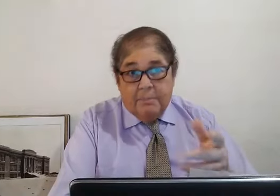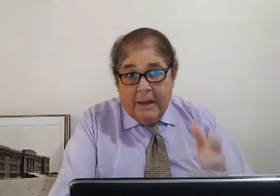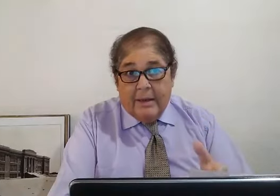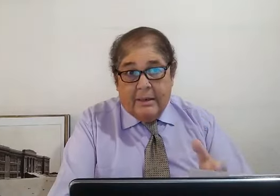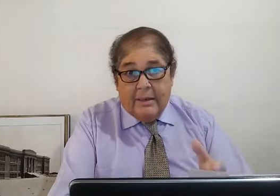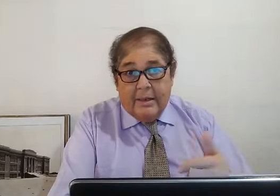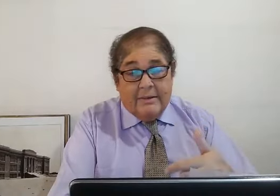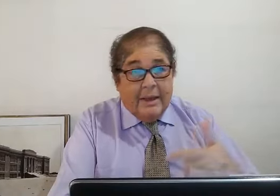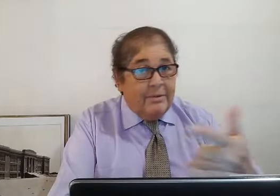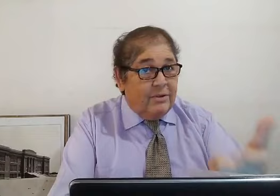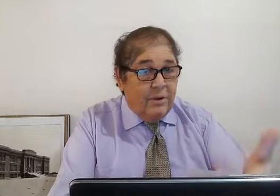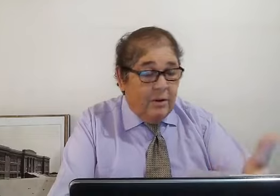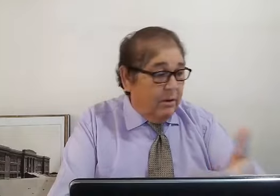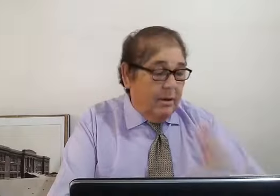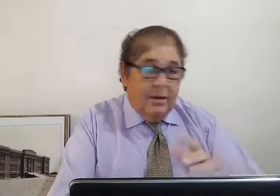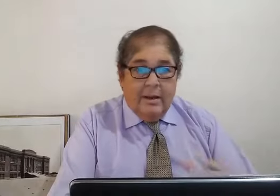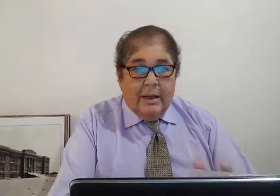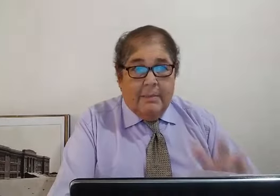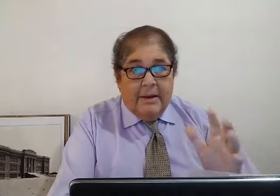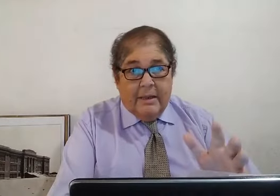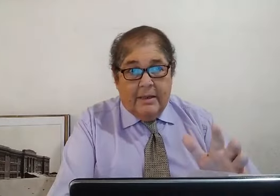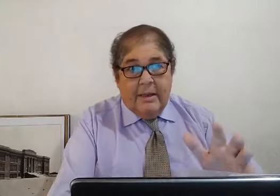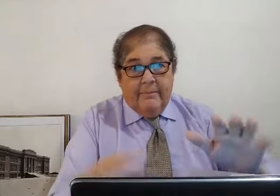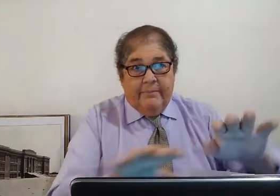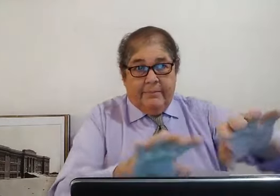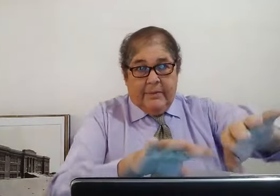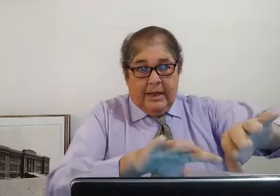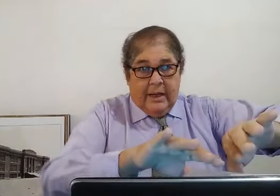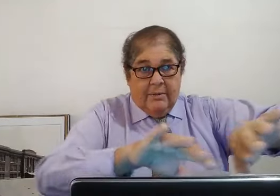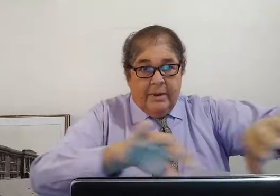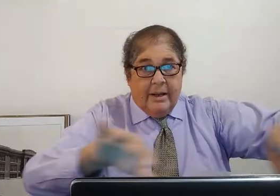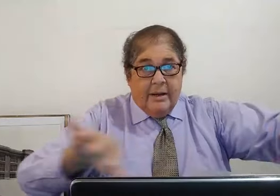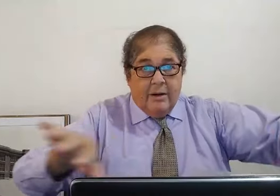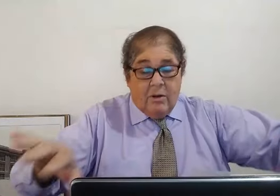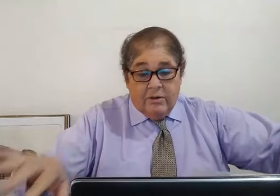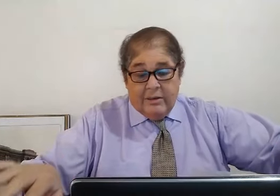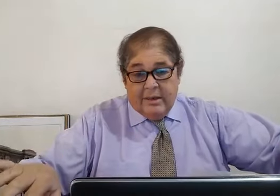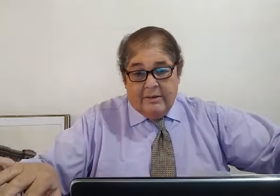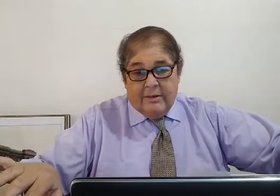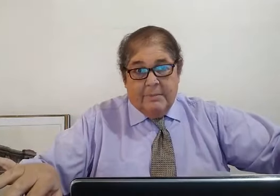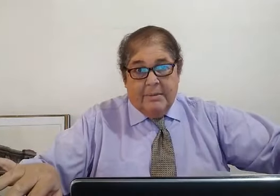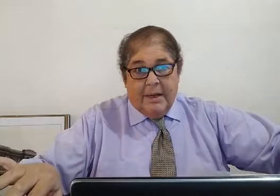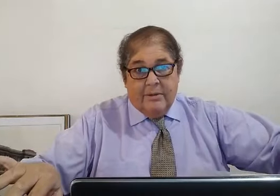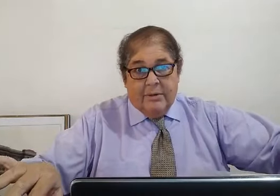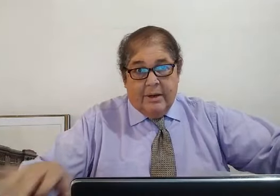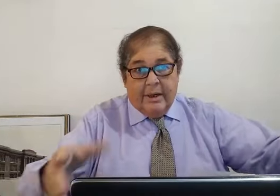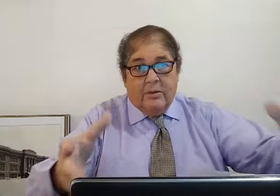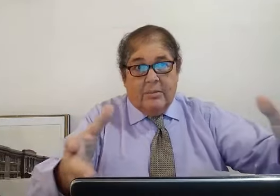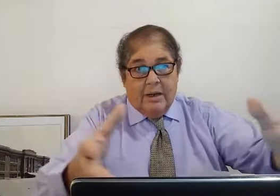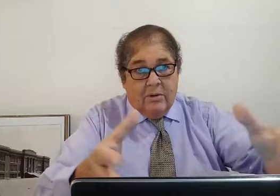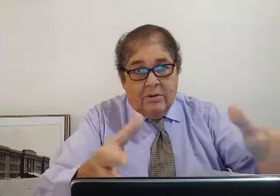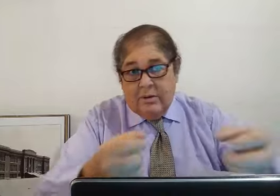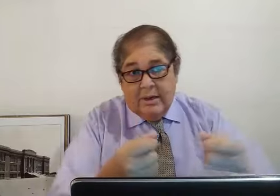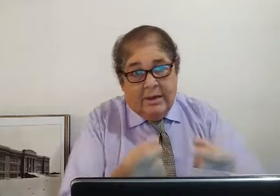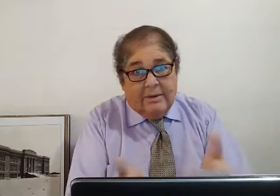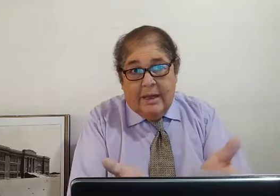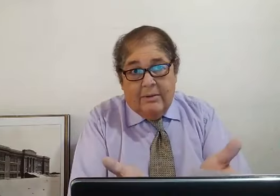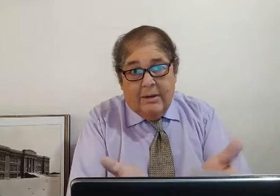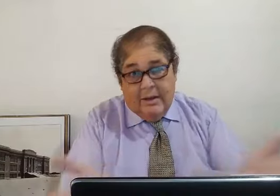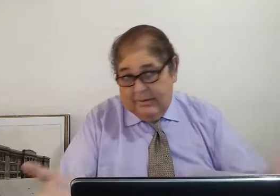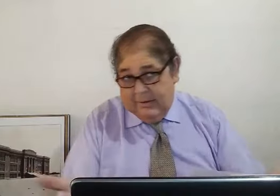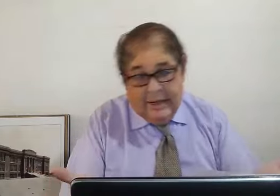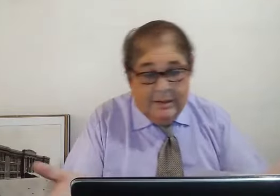es parte de esta visión que pretende dejar fuera los intereses privados, retomar el control del